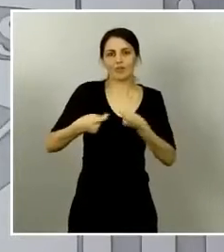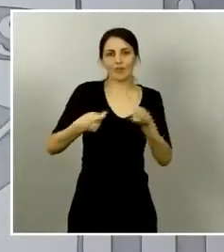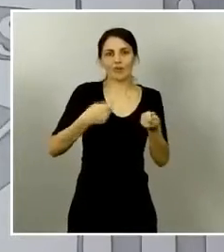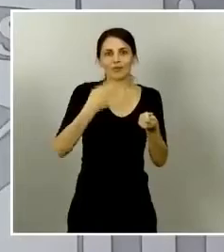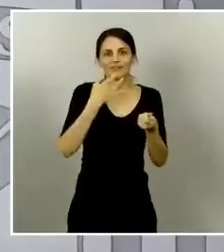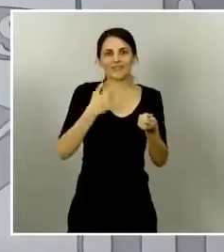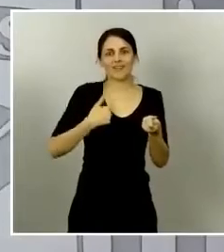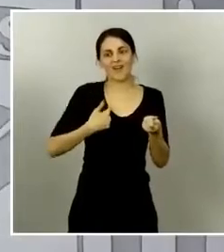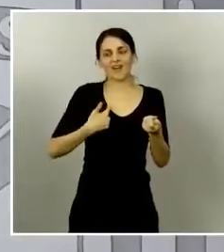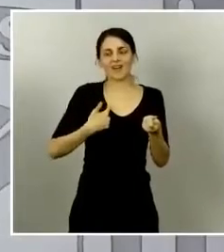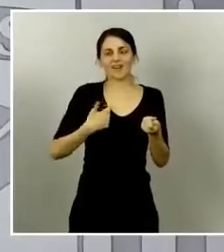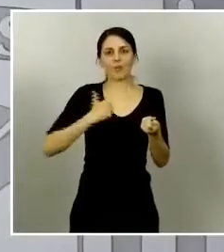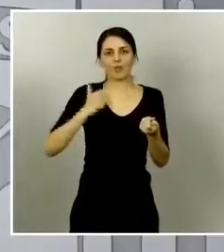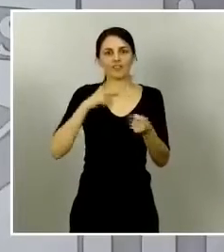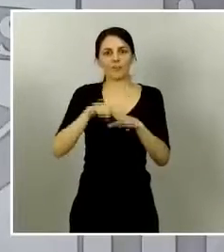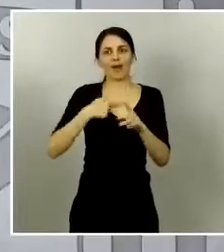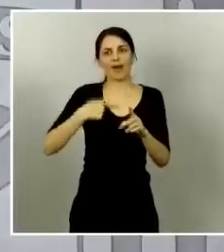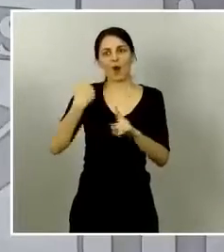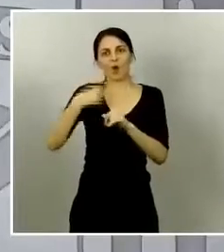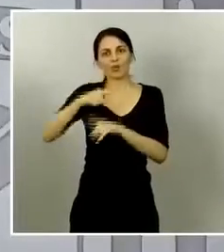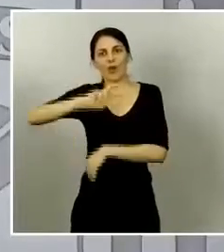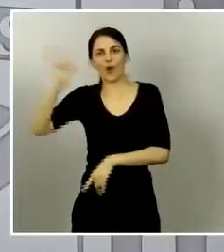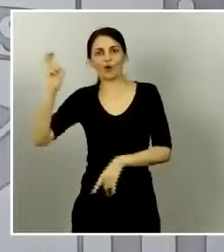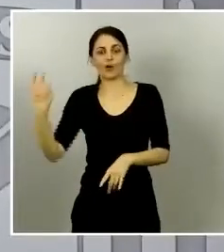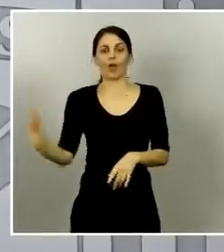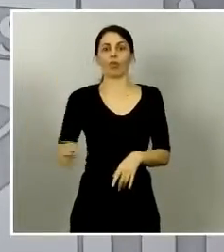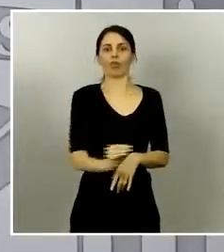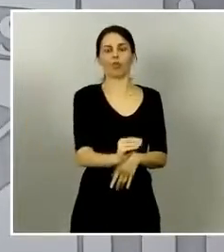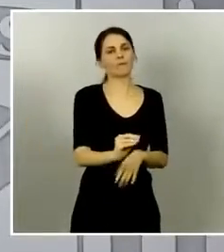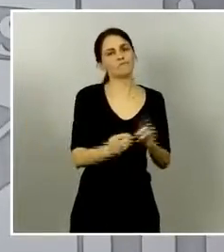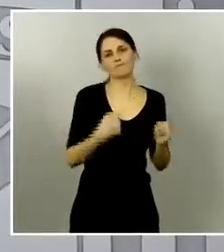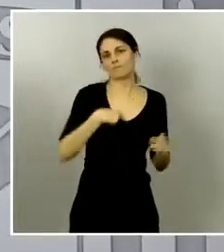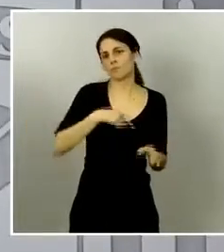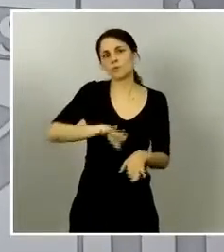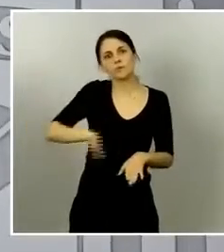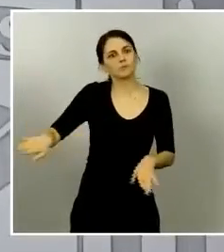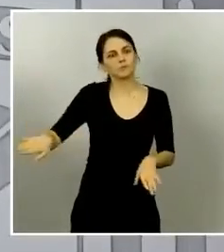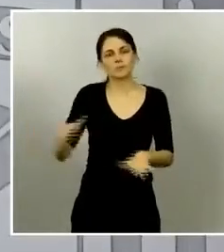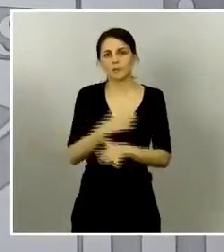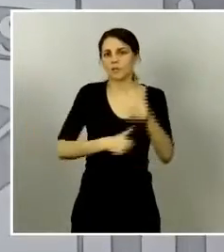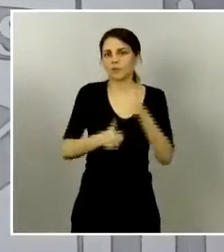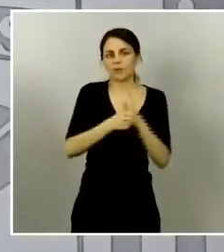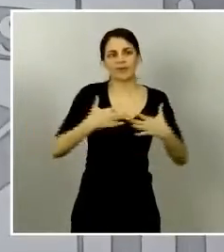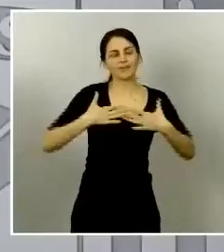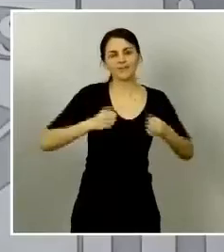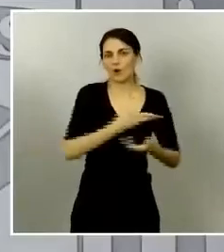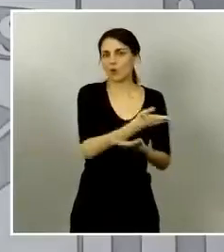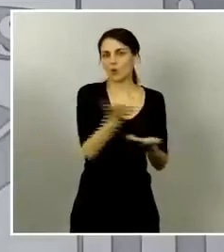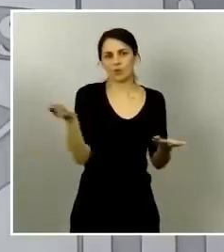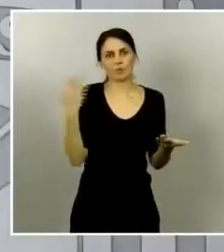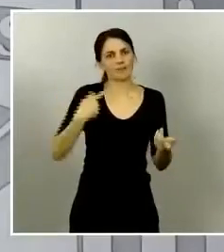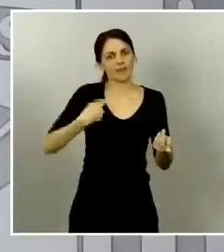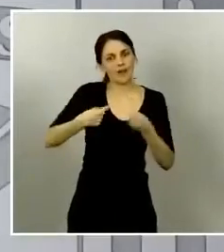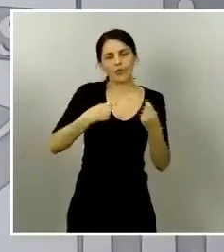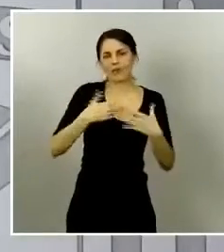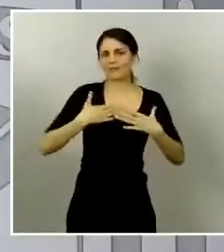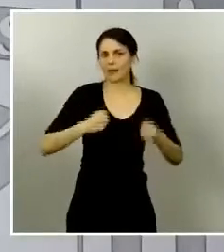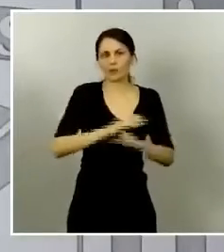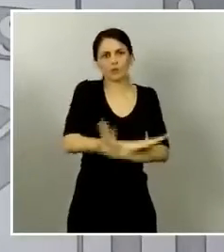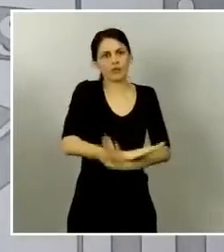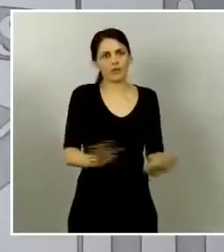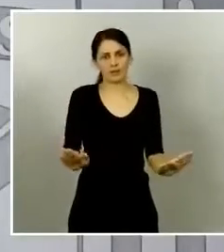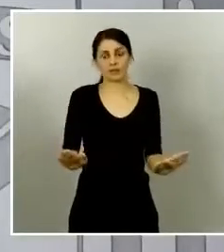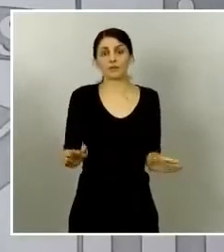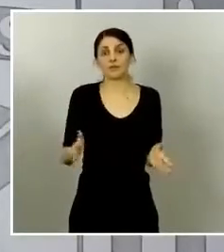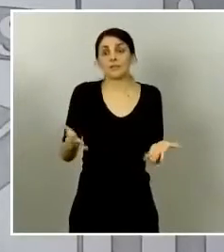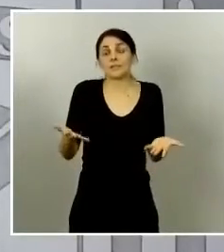nada tenían que ver con lo que se trataba, con lo que se votaba, insisto, con la única política que ha sido capaz de